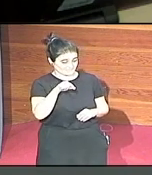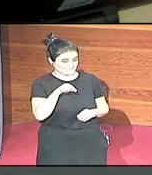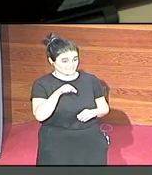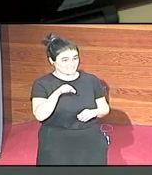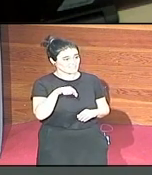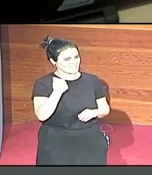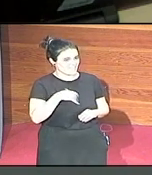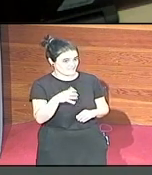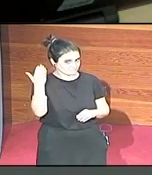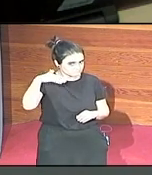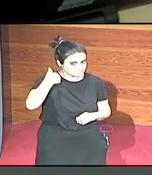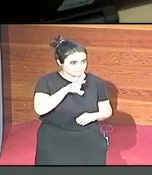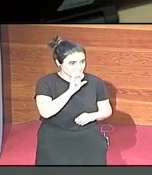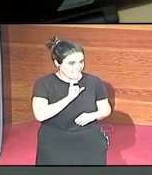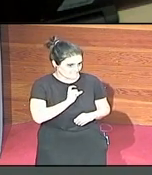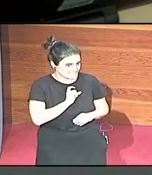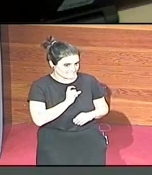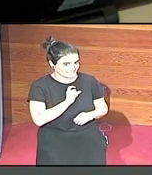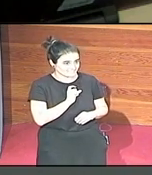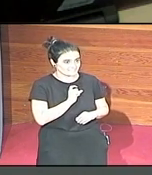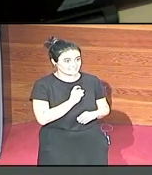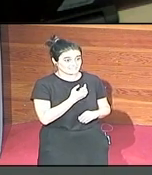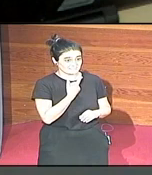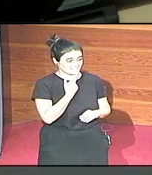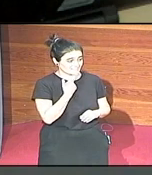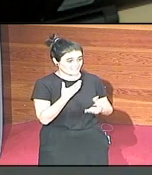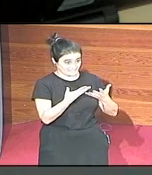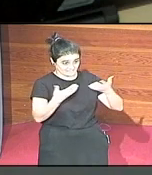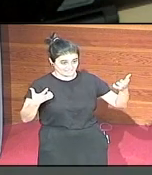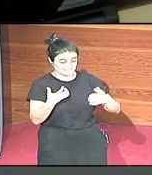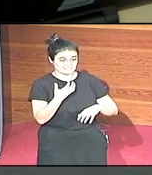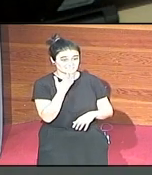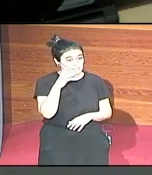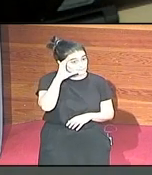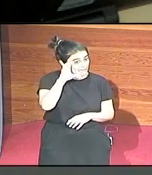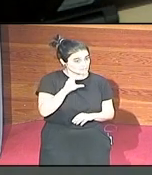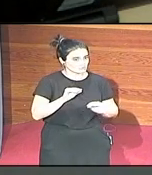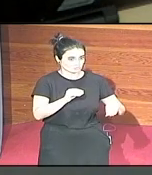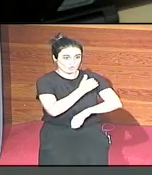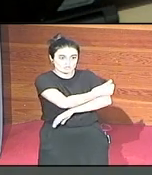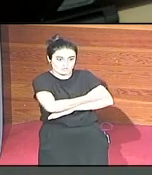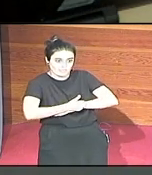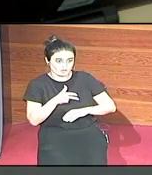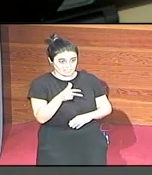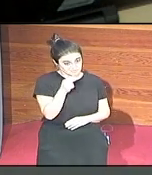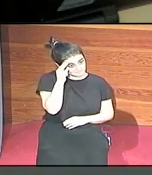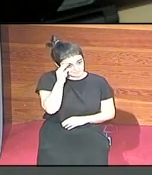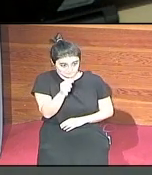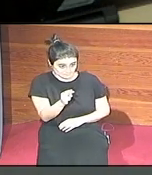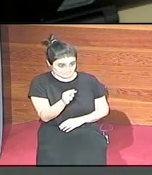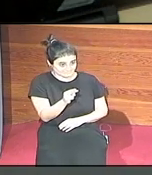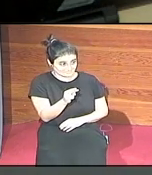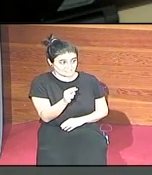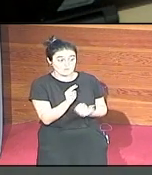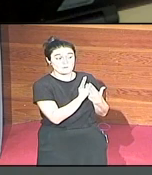avisó cuando dijo que un país que no respeta los derechos de sus propios ciudadanos no respetará los derechos de